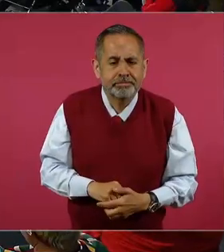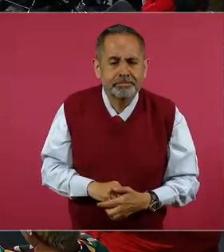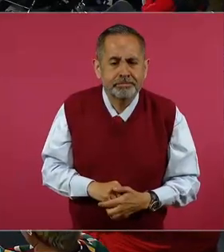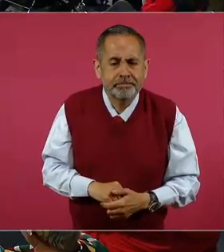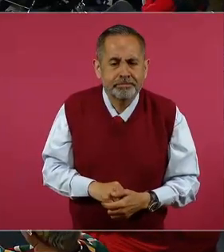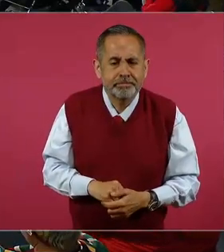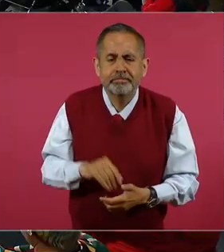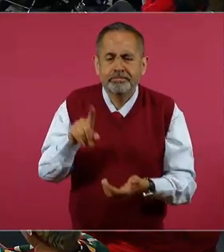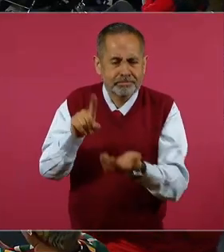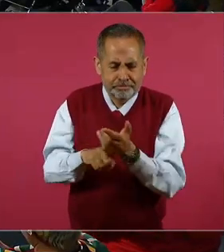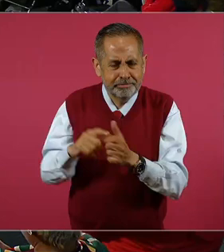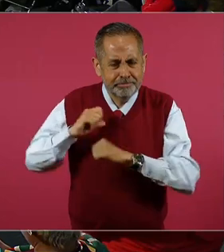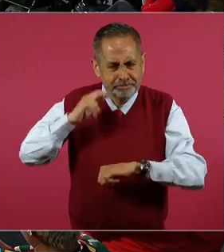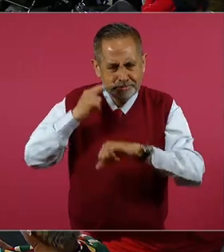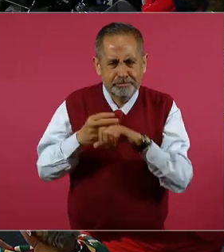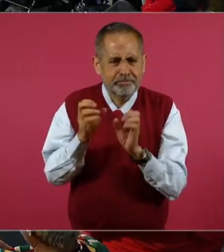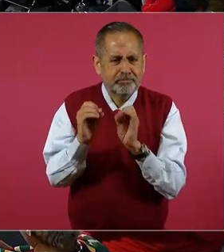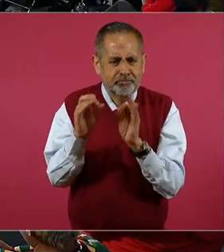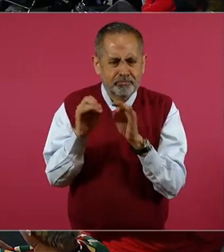ventanilla,